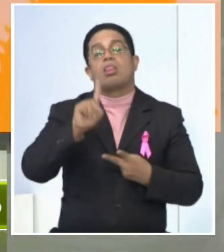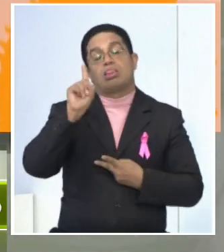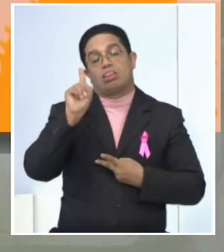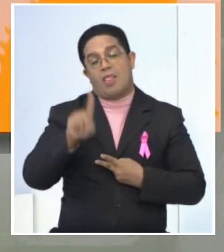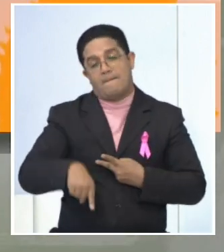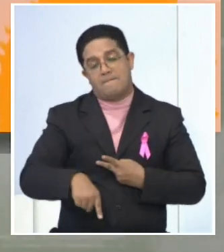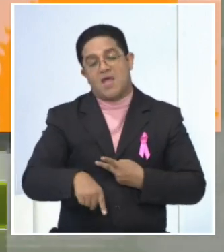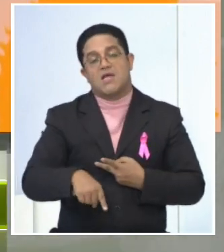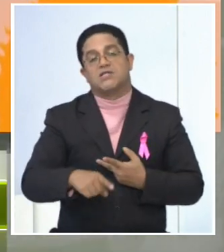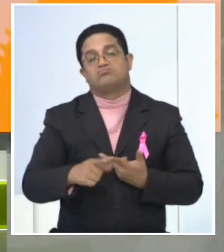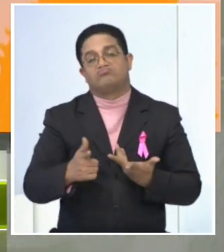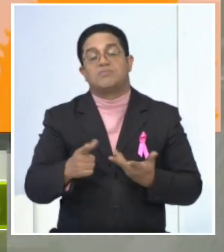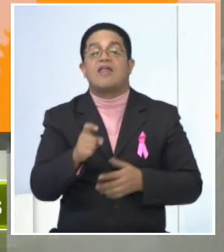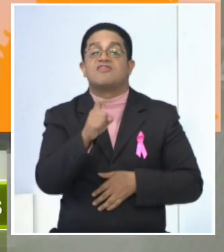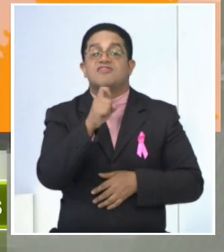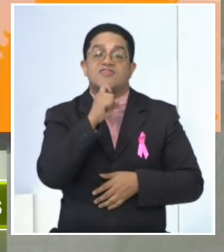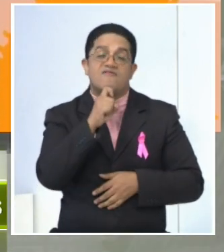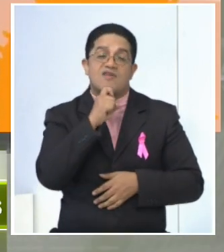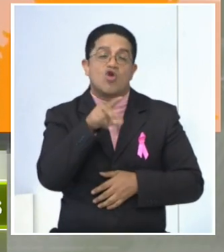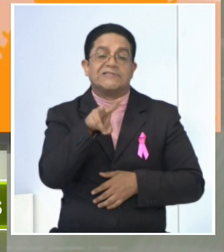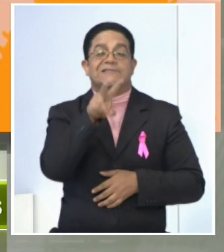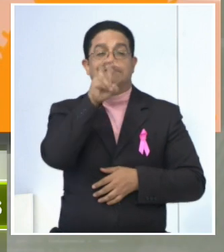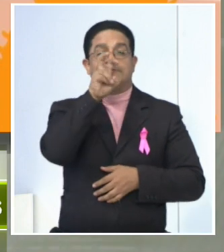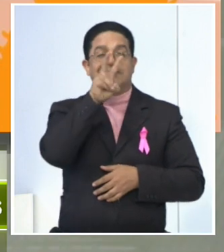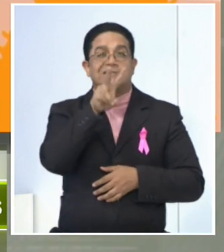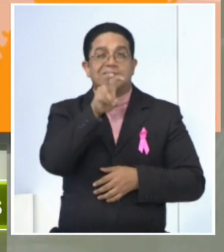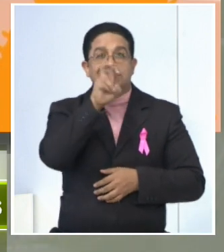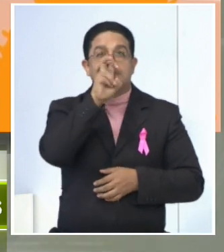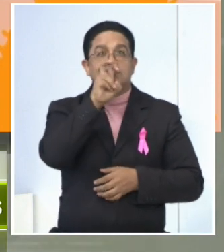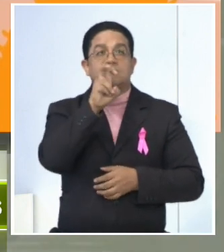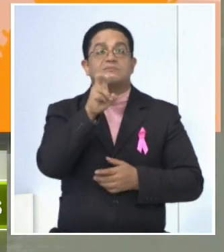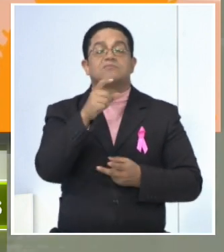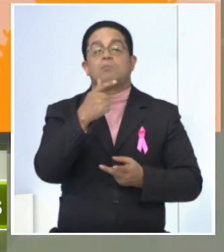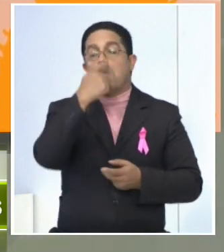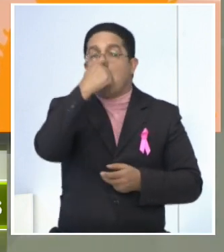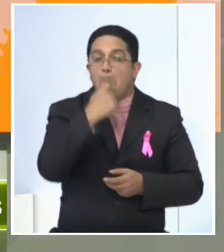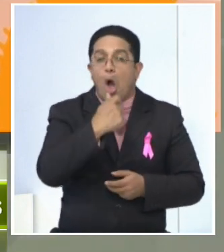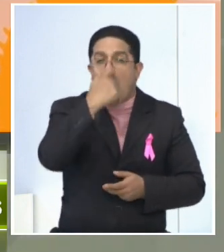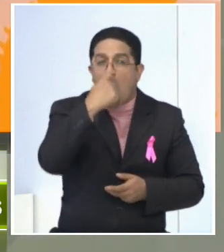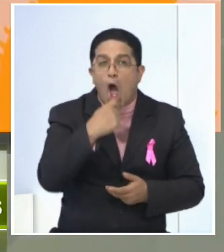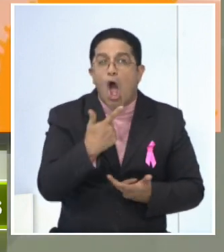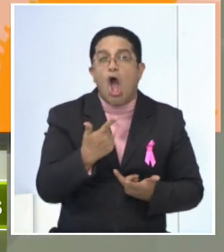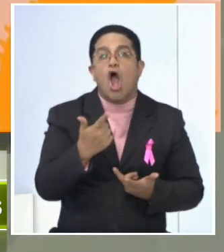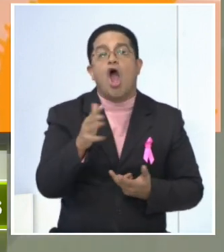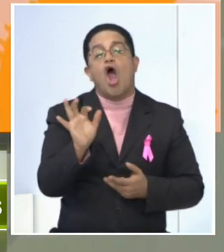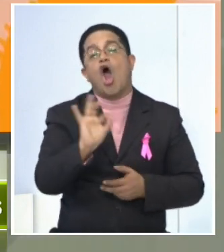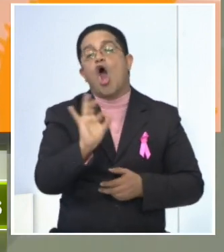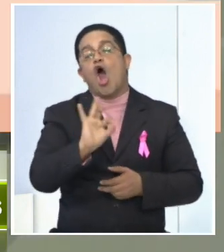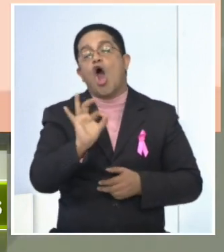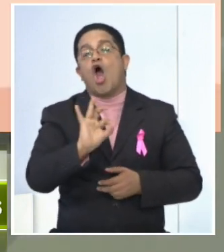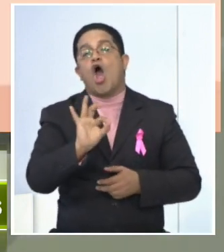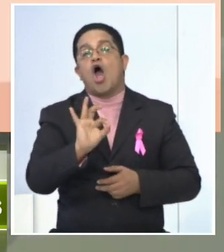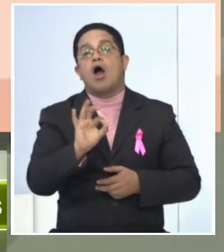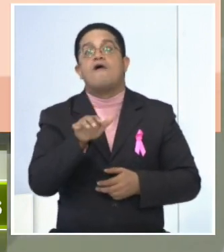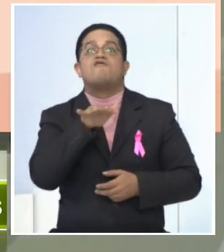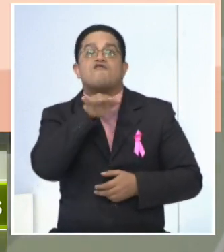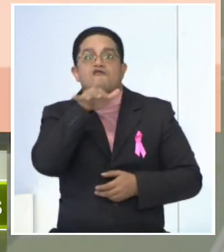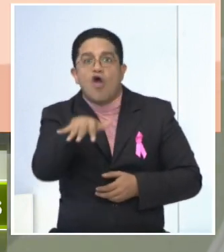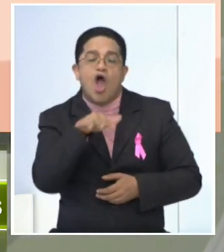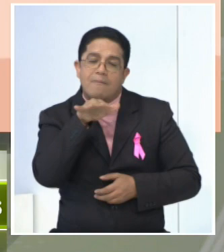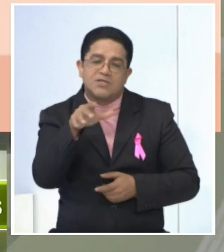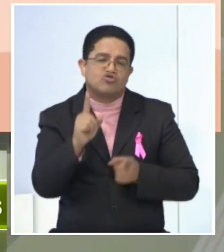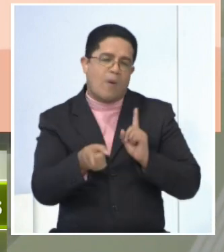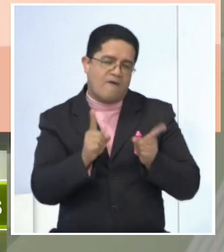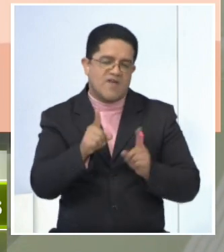puede acompañarse de dificultad para respirar, puede acompañarse de rinorrea, de moco, ¿ok? O incluso de vómitos y náuseas en